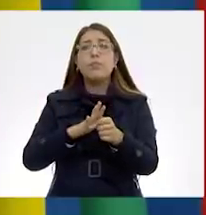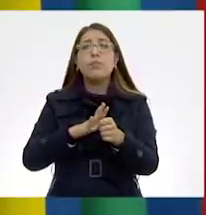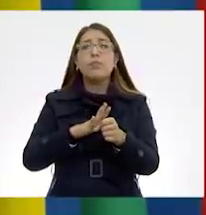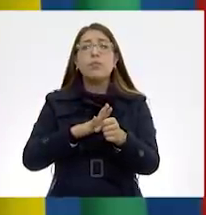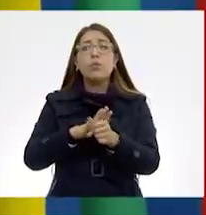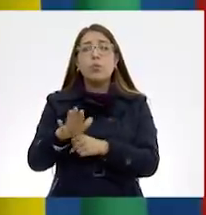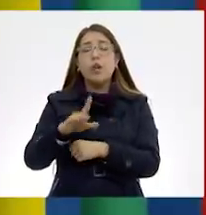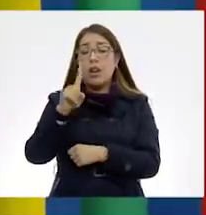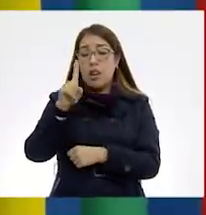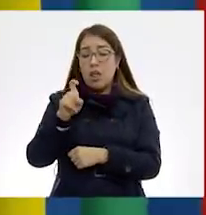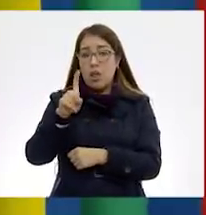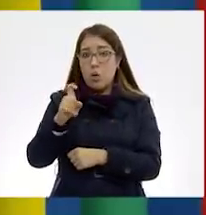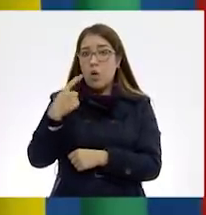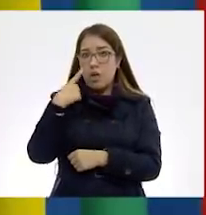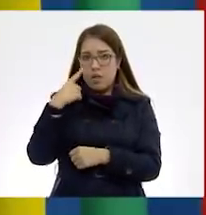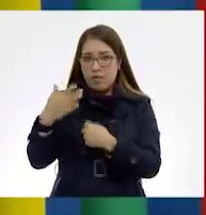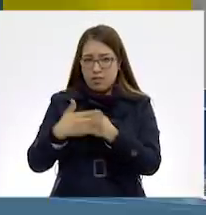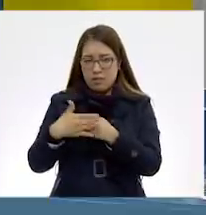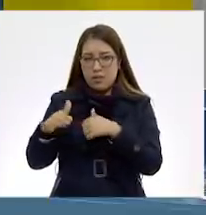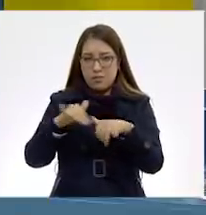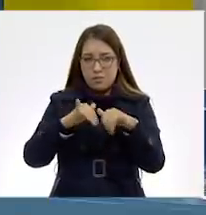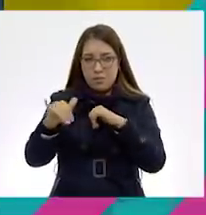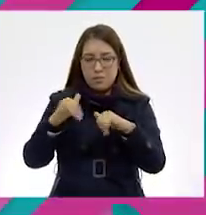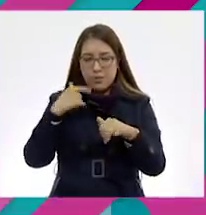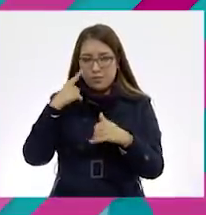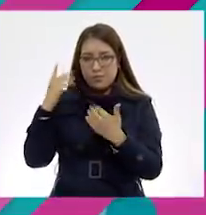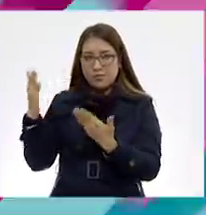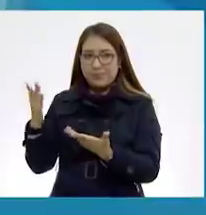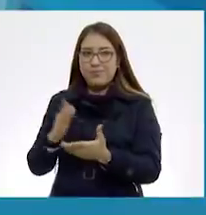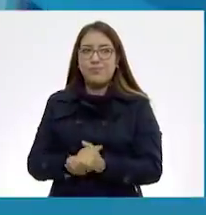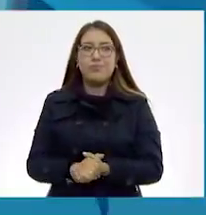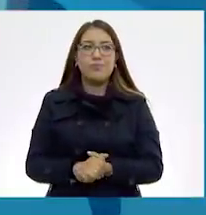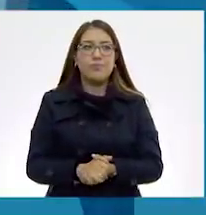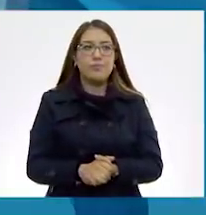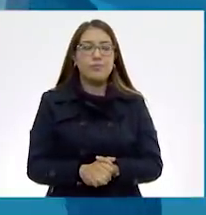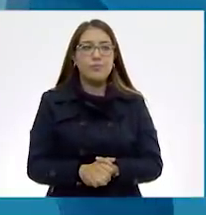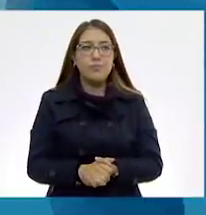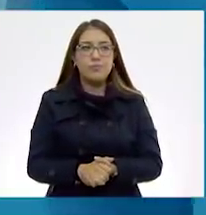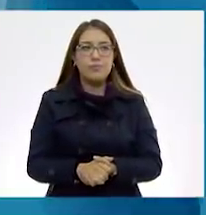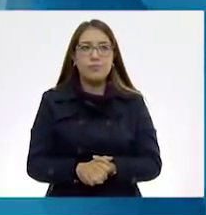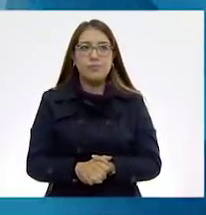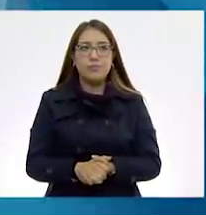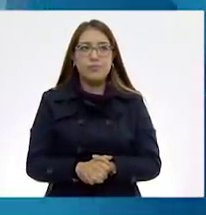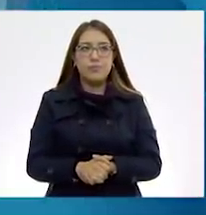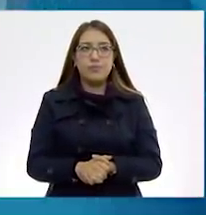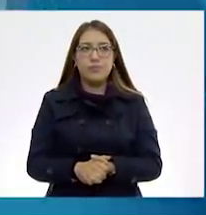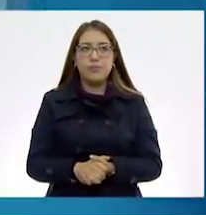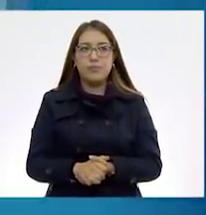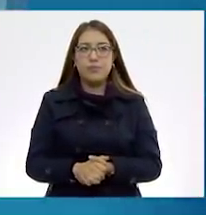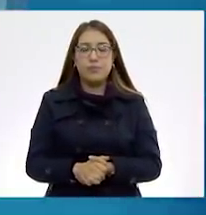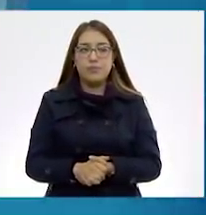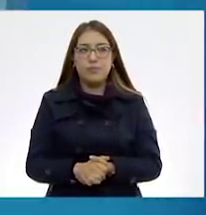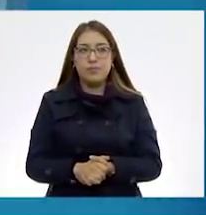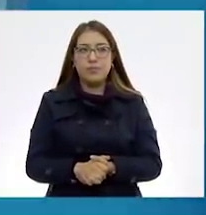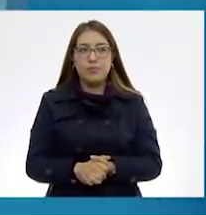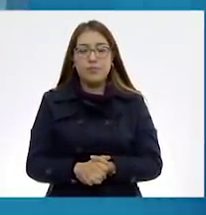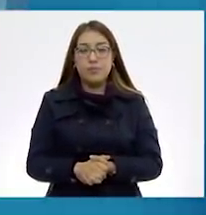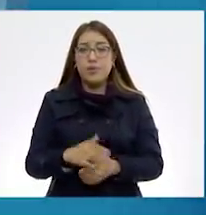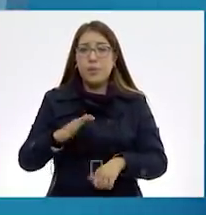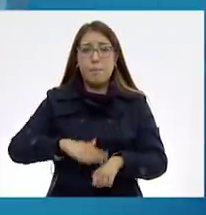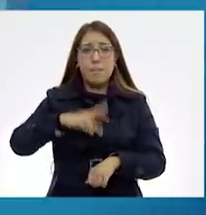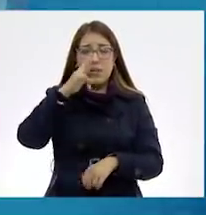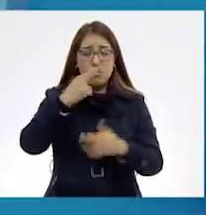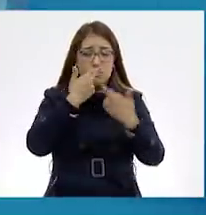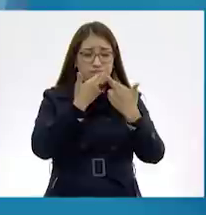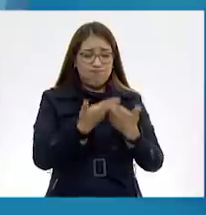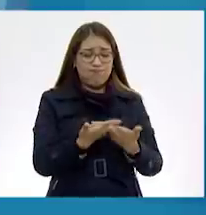disponibilidad del agua en el siguiente mapa. Vamos a verlo. La mayor disponibilidad del agua se encuentra en la costa del